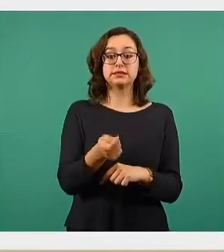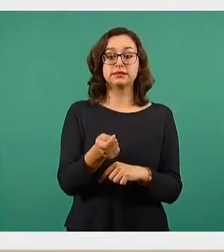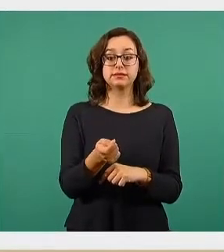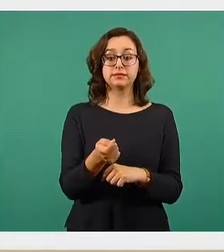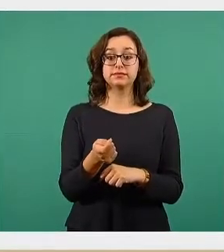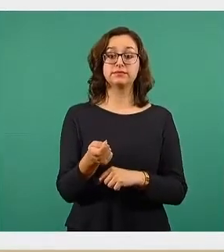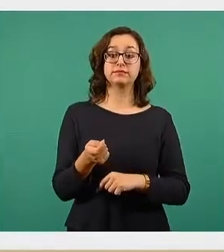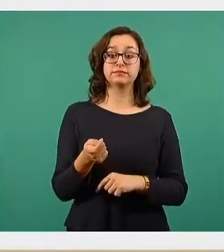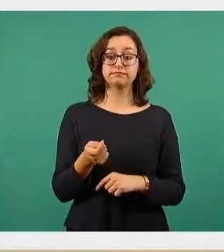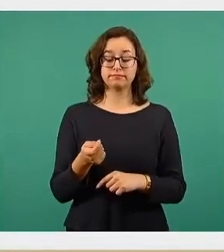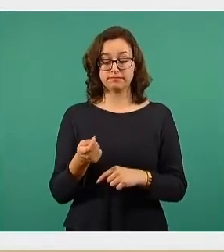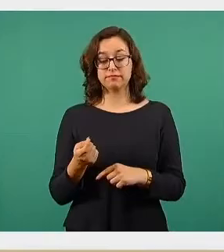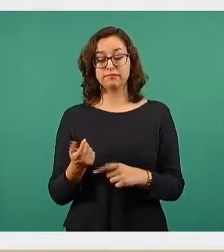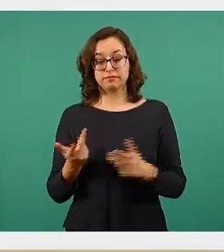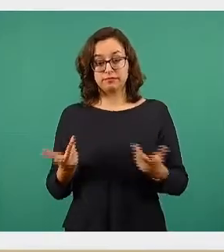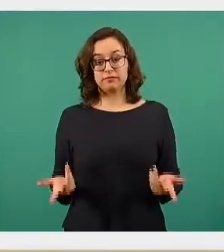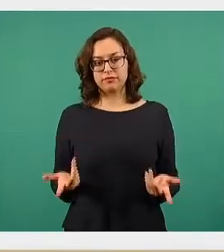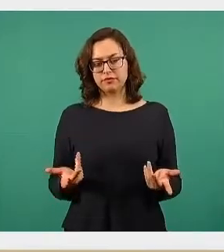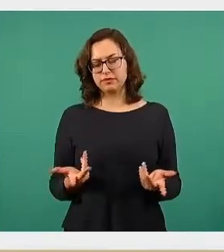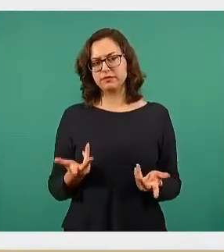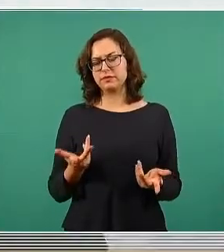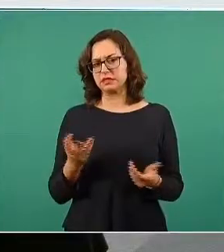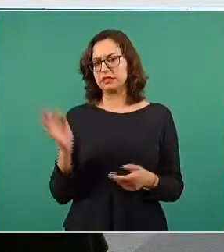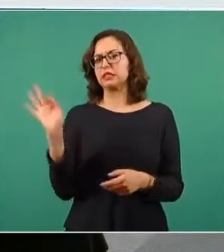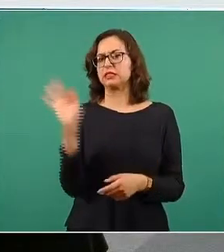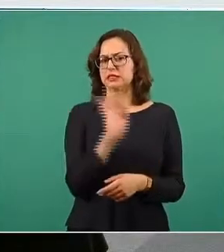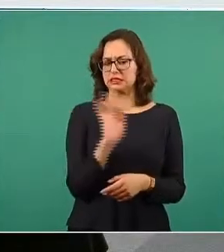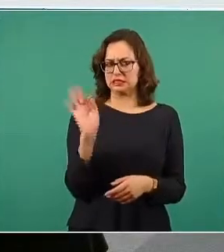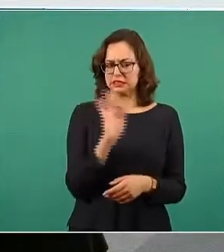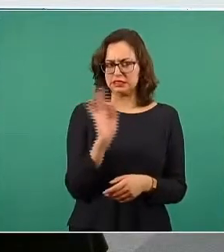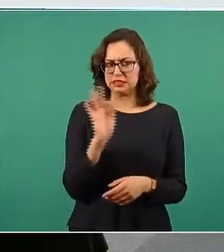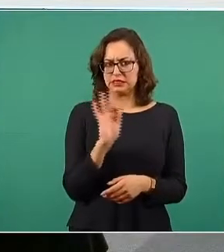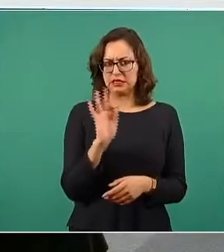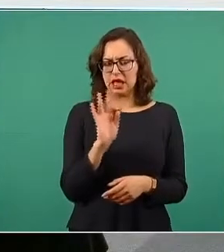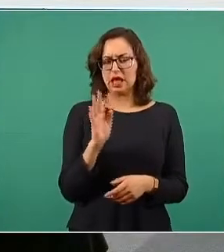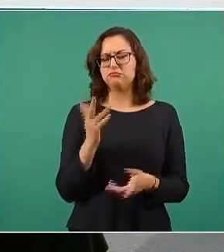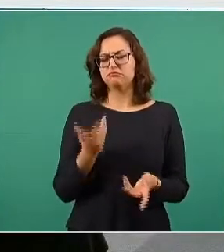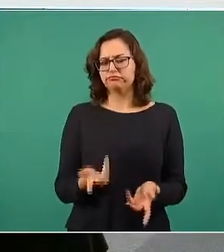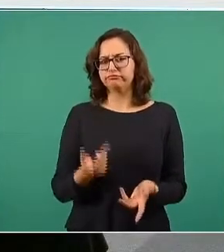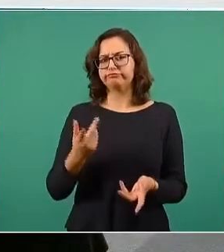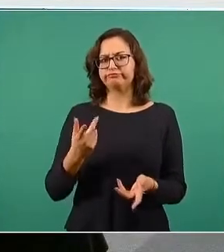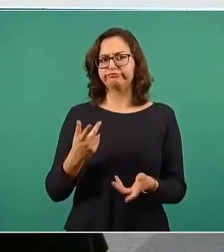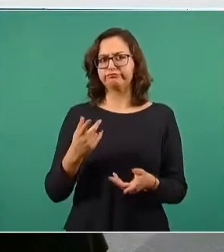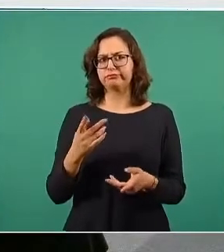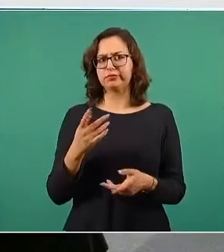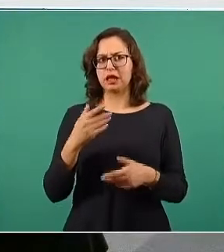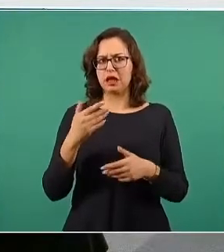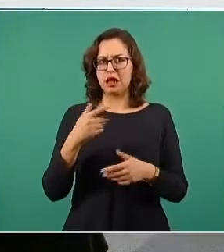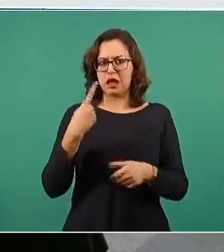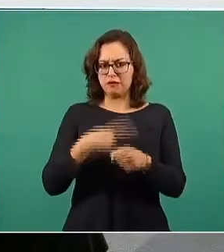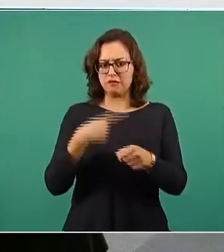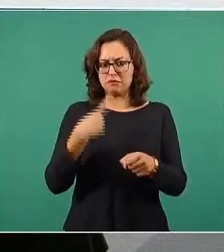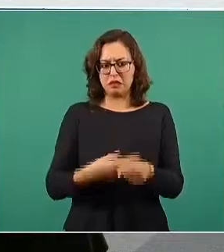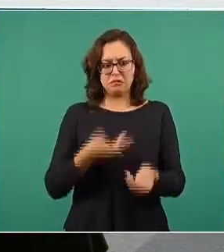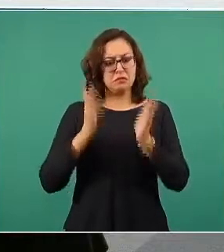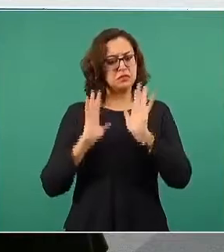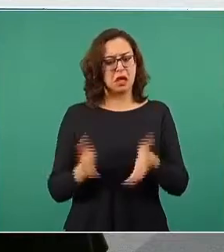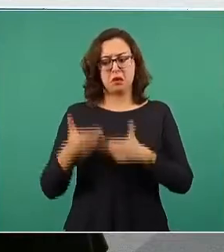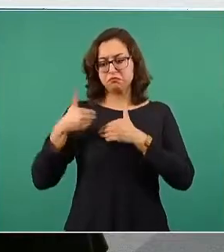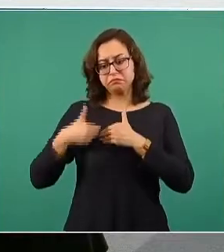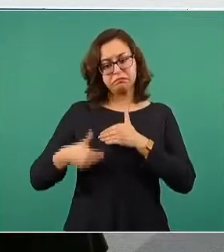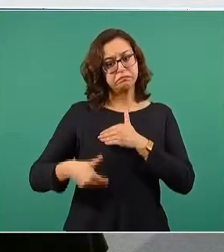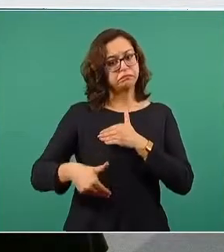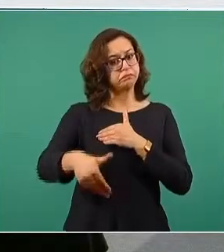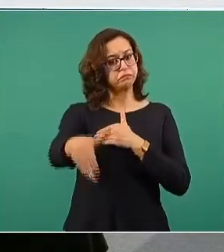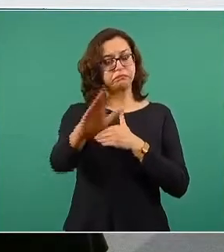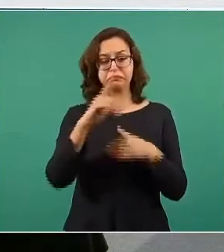de la endemia. Sabíamos y hemos comentado en diversas ocasiones cómo esta enfermedad ha llegado para quedarse. Puede